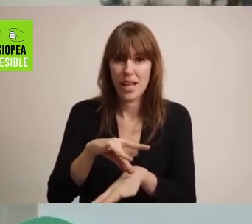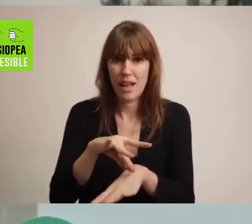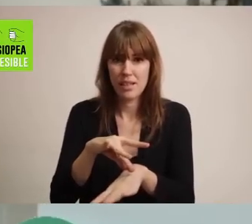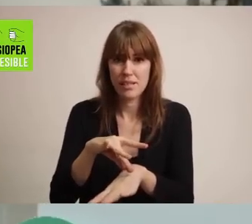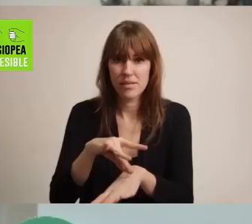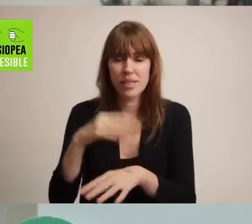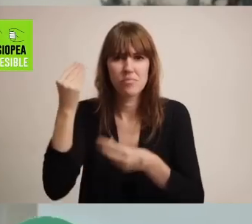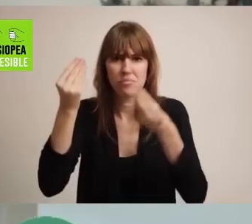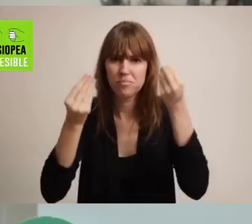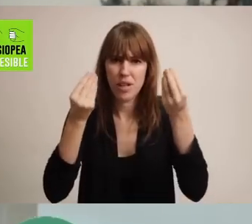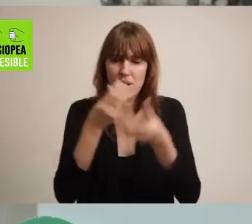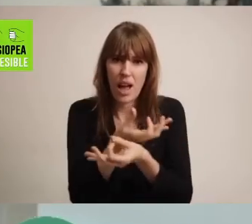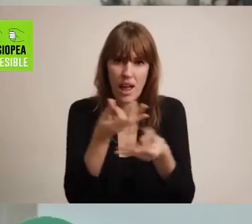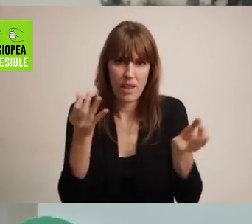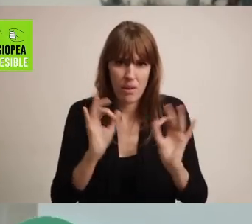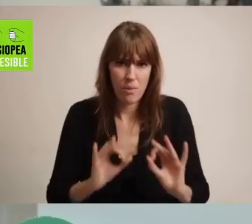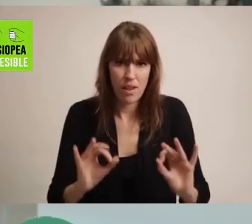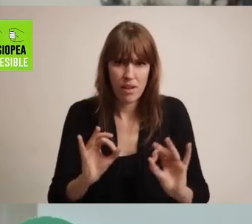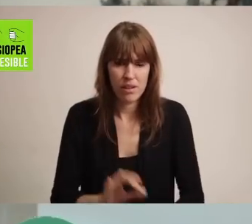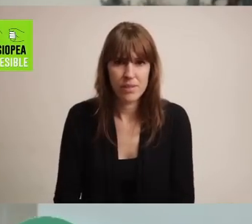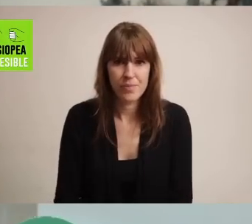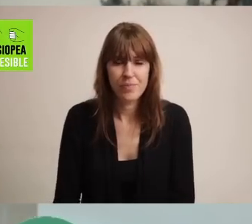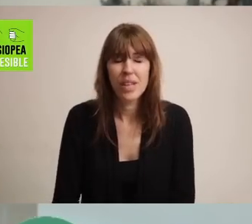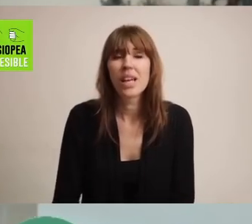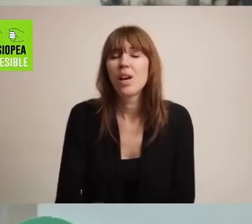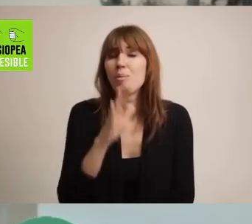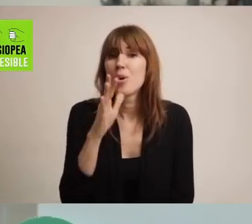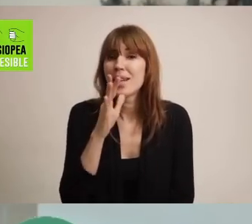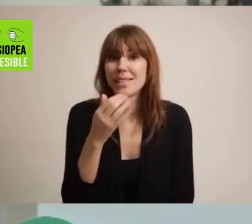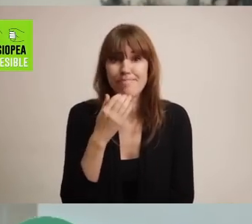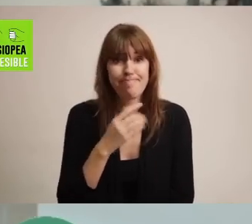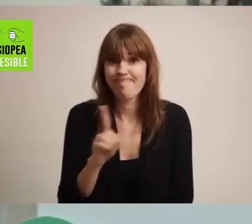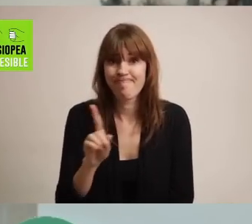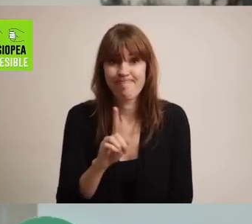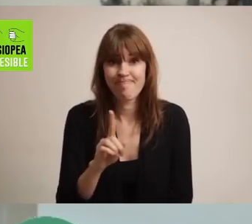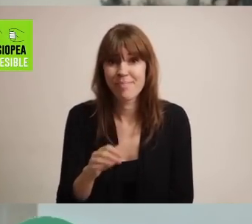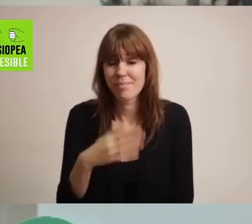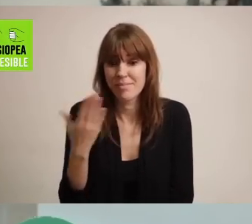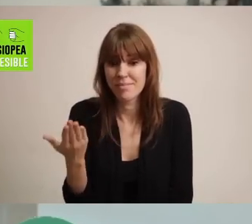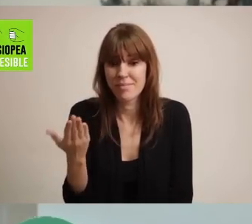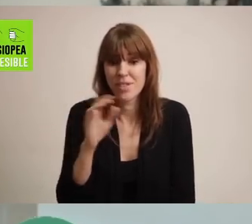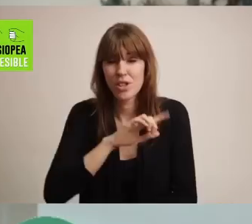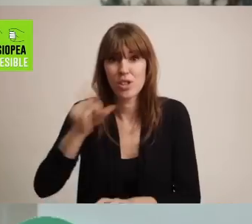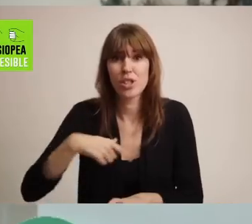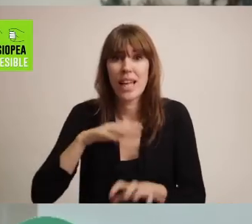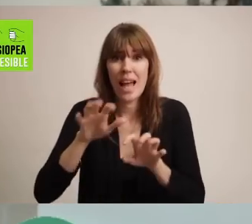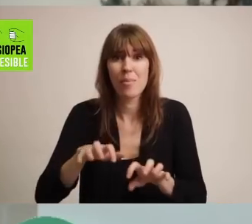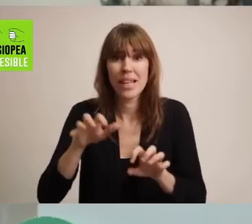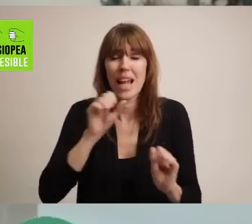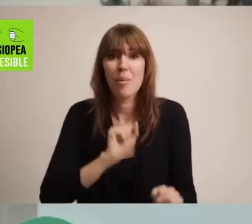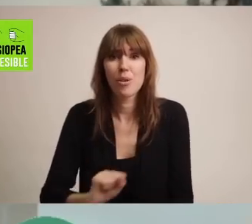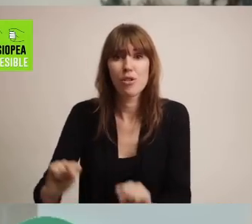Creo que es lo adecuado. Porque si no, además, tampoco aprendemos a